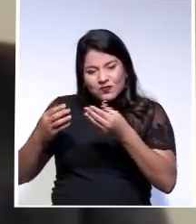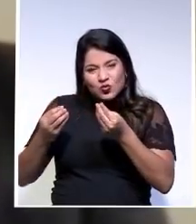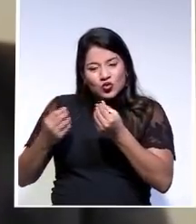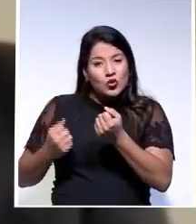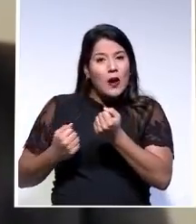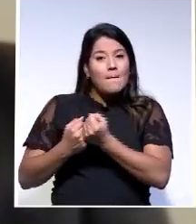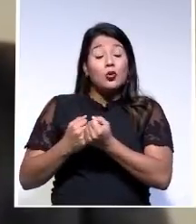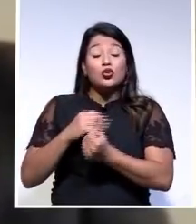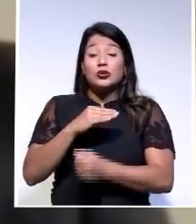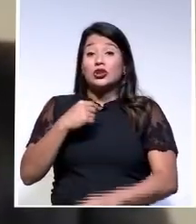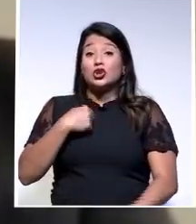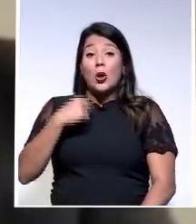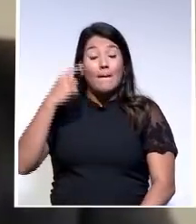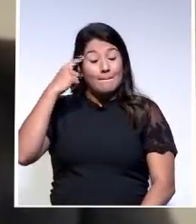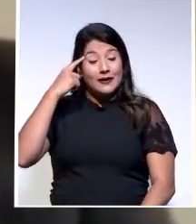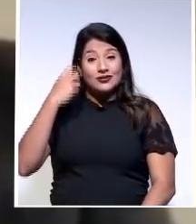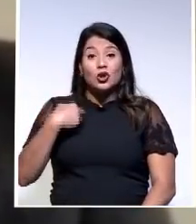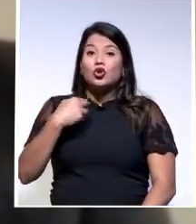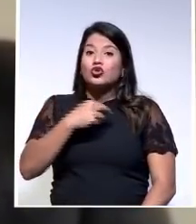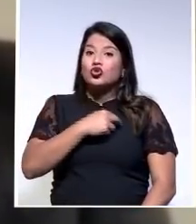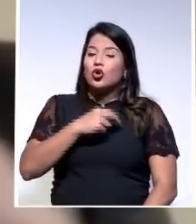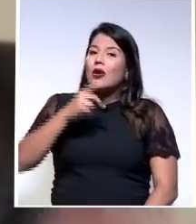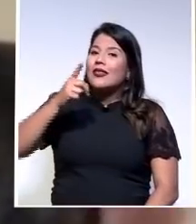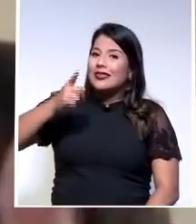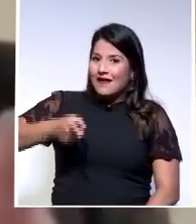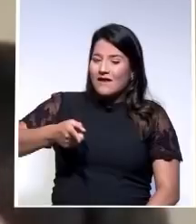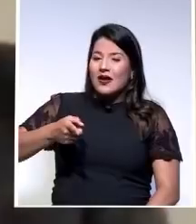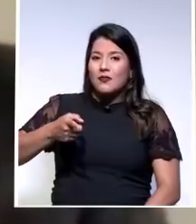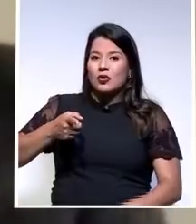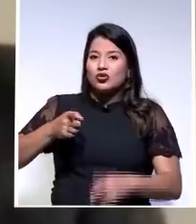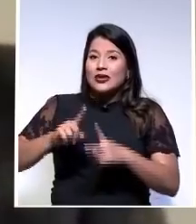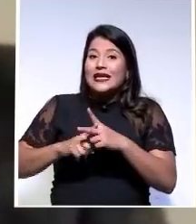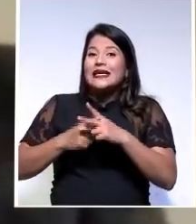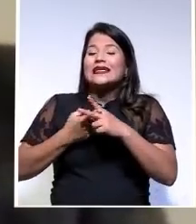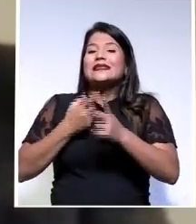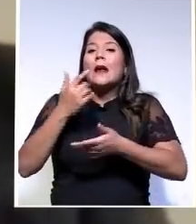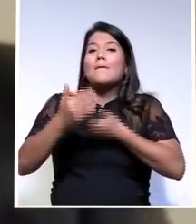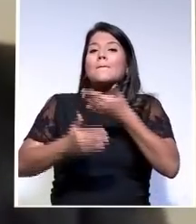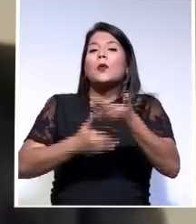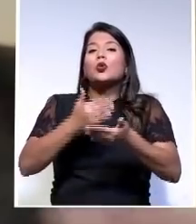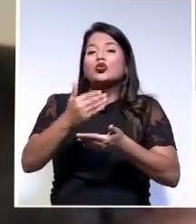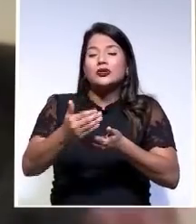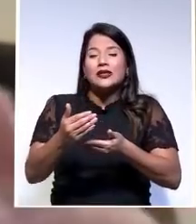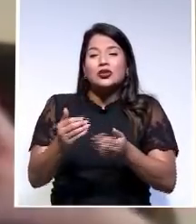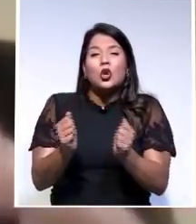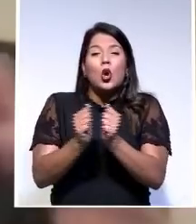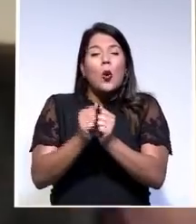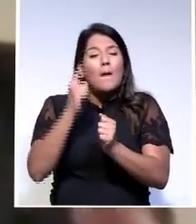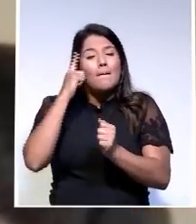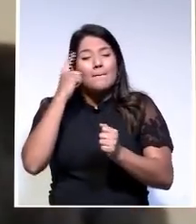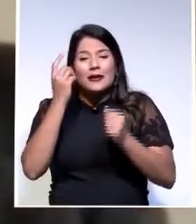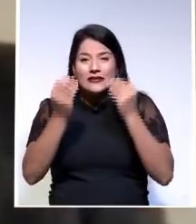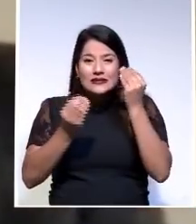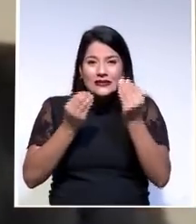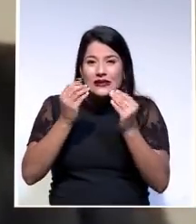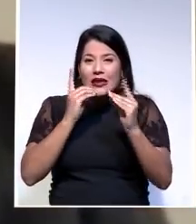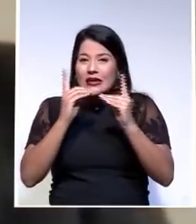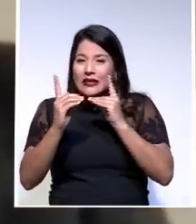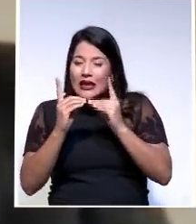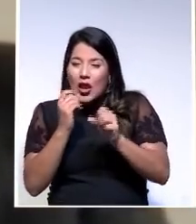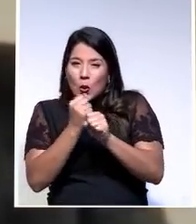y pienso que debemos de iniciar con un proceso de pensamiento, de diálogo, de trabajo político